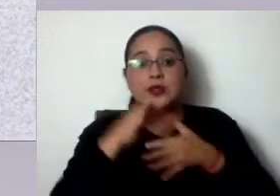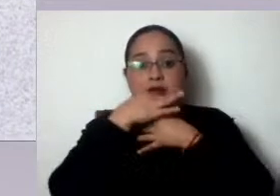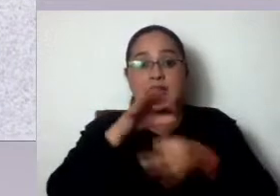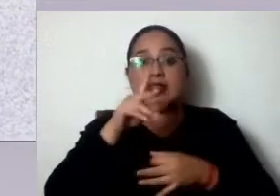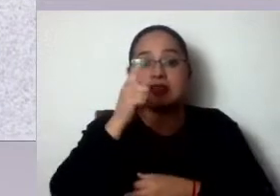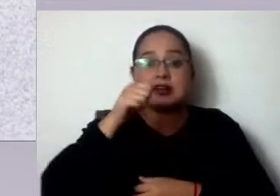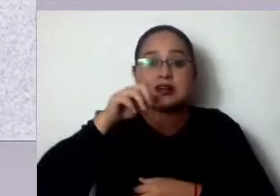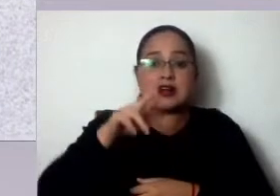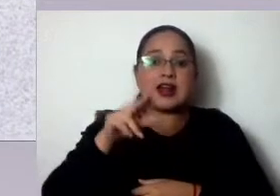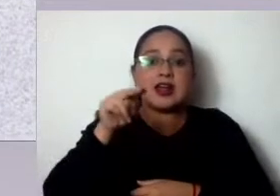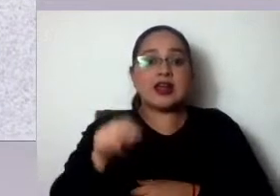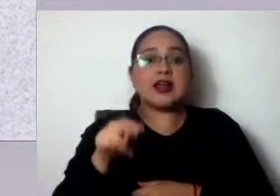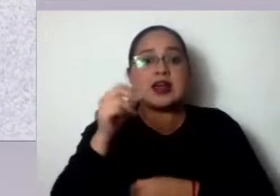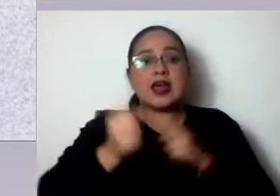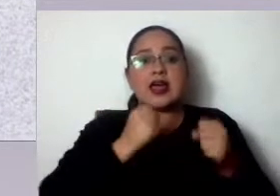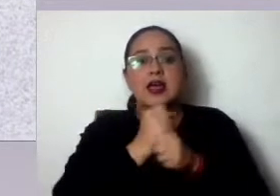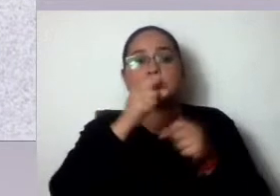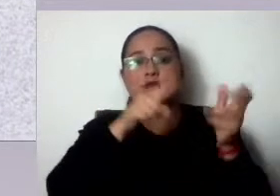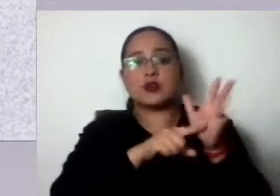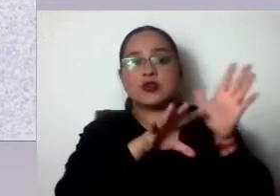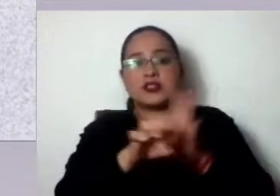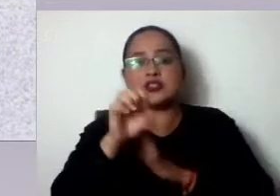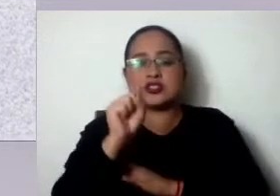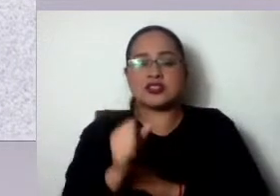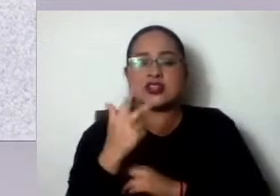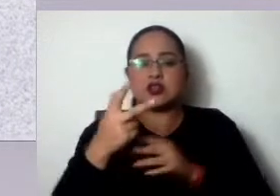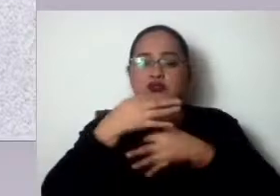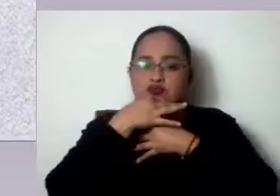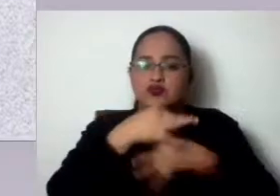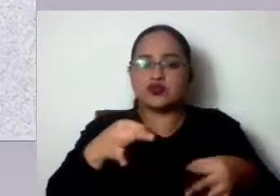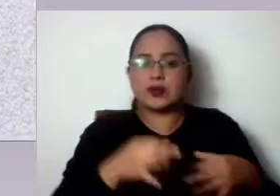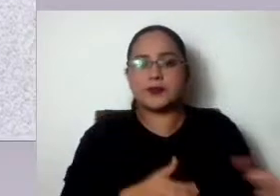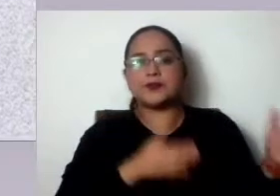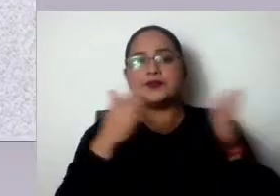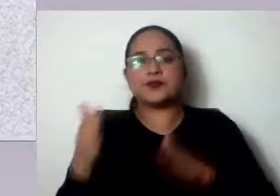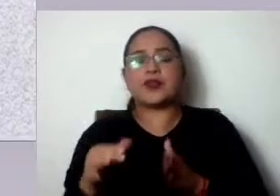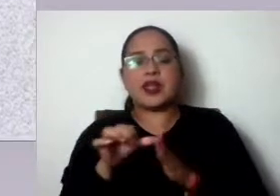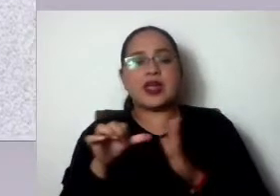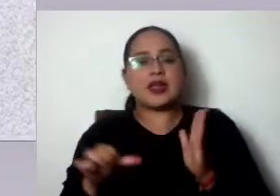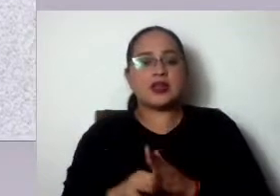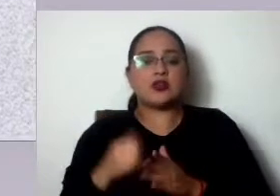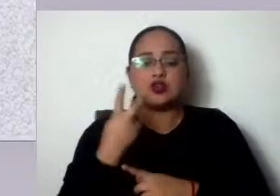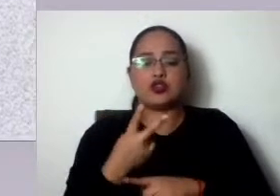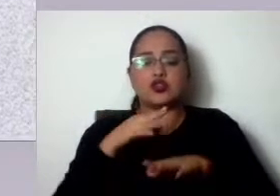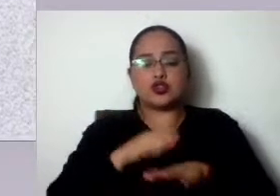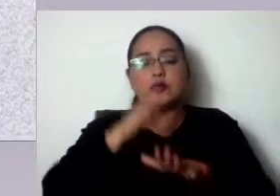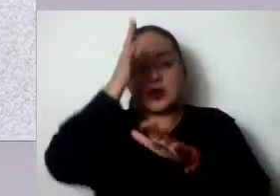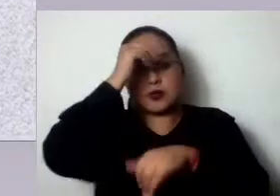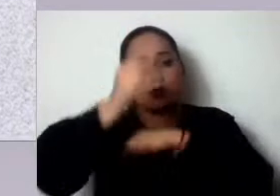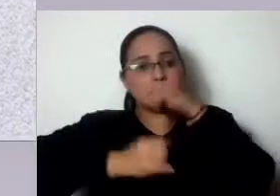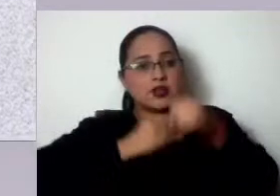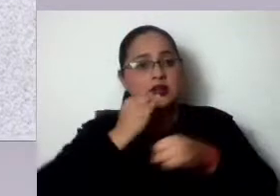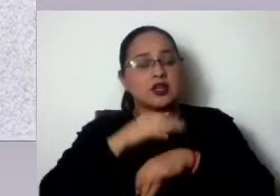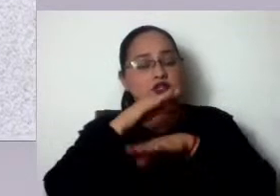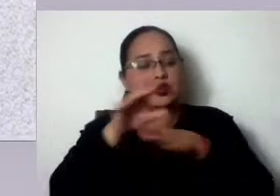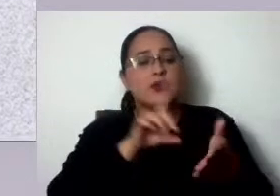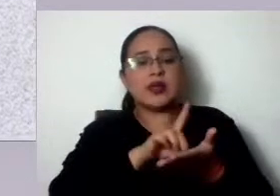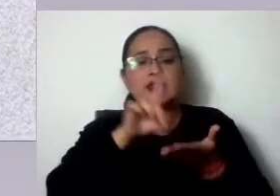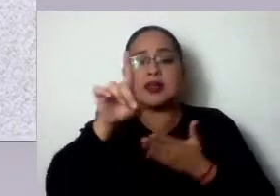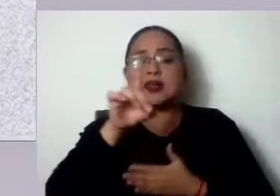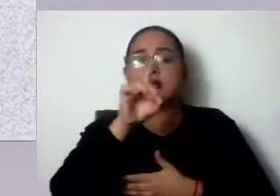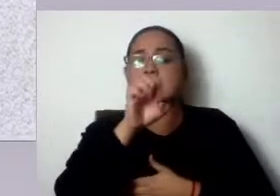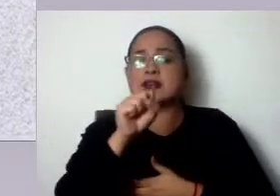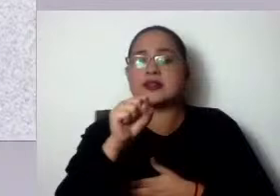en 1968 a partir de lo dispuesto en el artículo 2 del pacto internacional de derechos económicos sociales